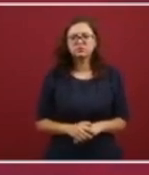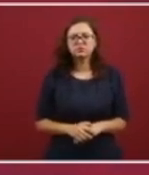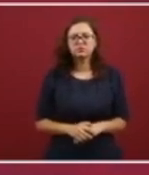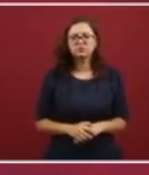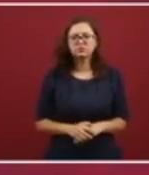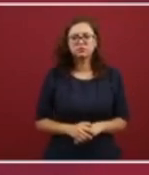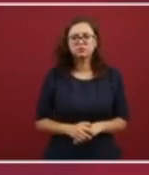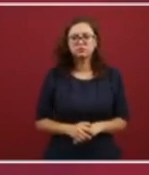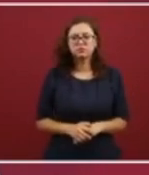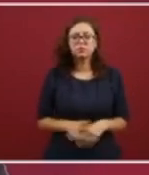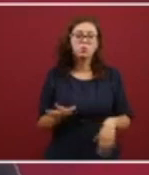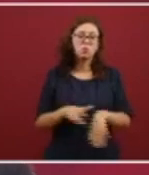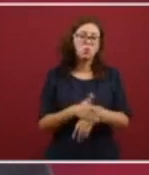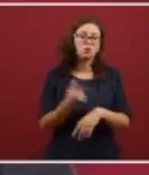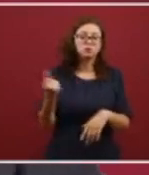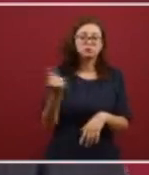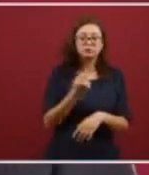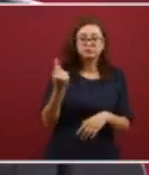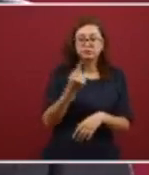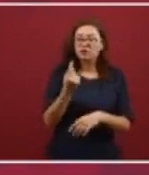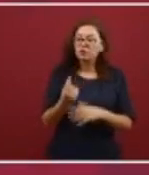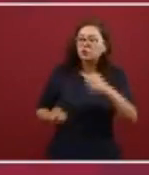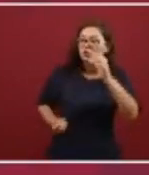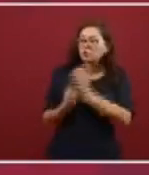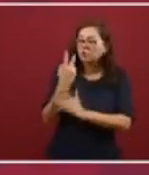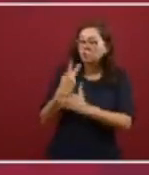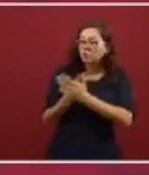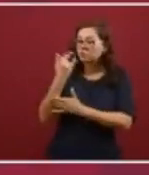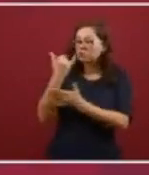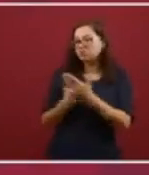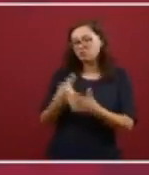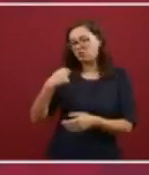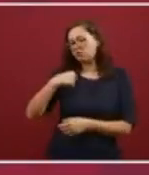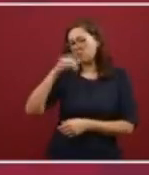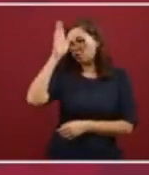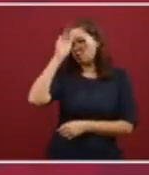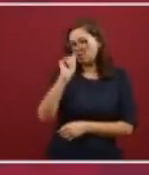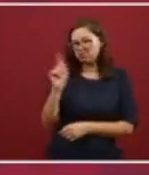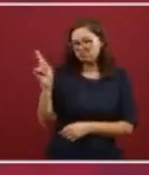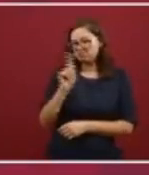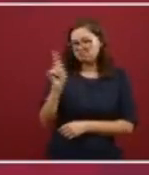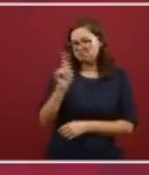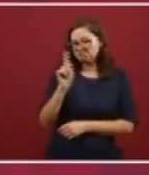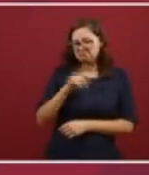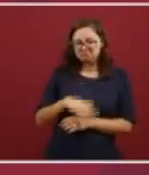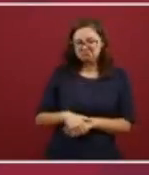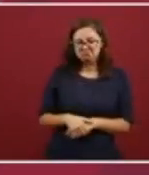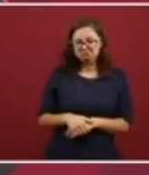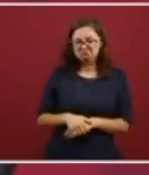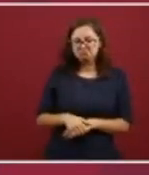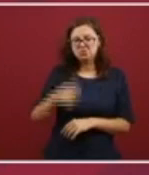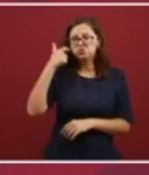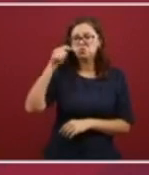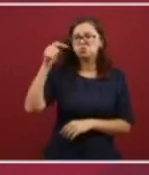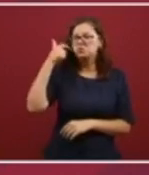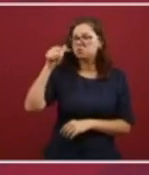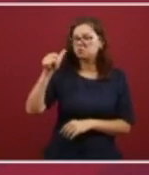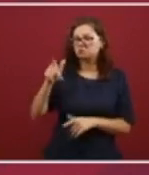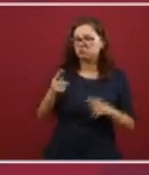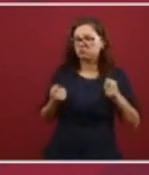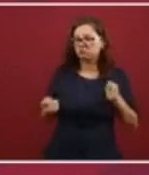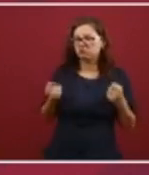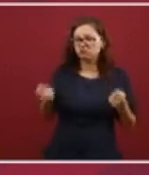no se esté de acuerdo con el nuevo proyecto de nación y se mantenga